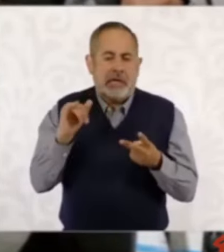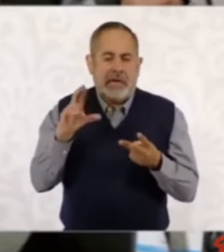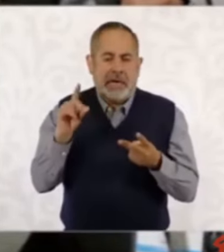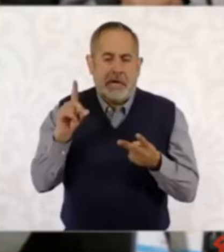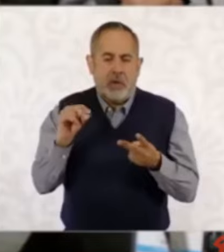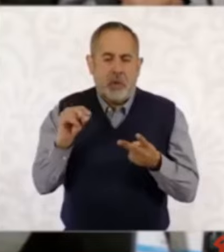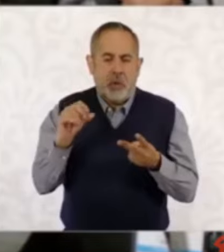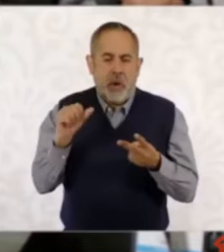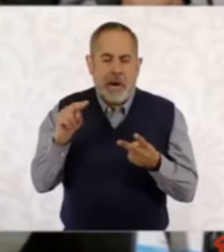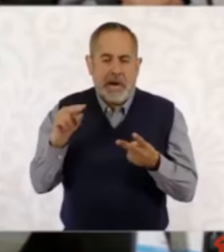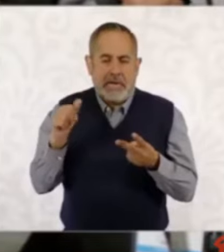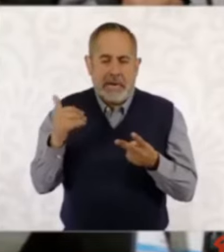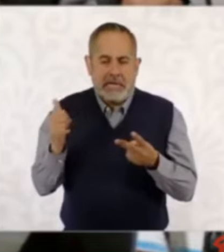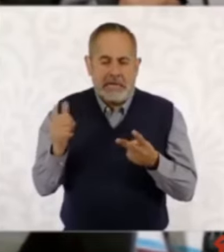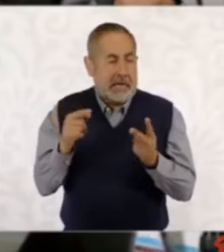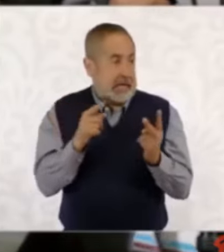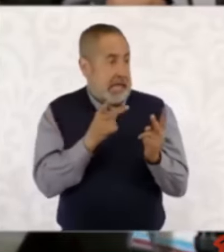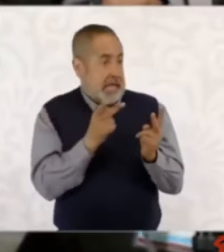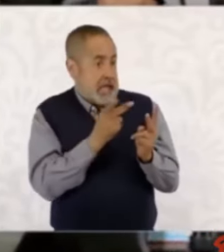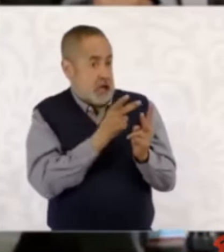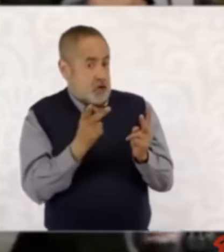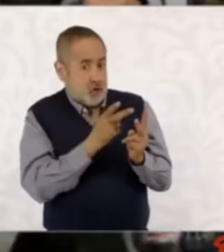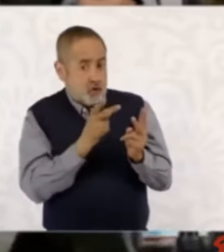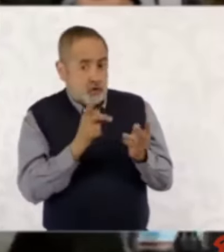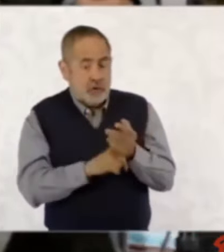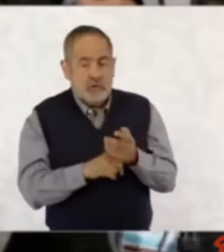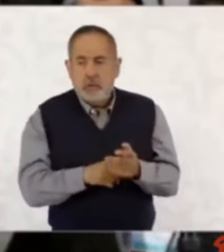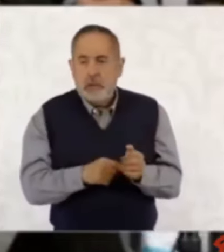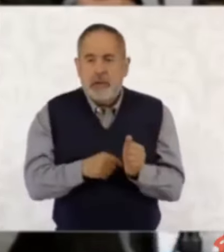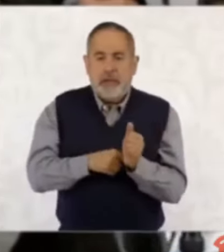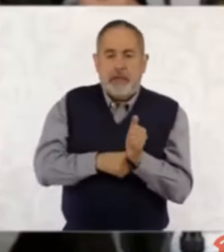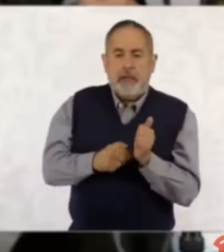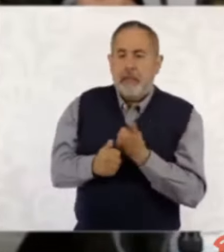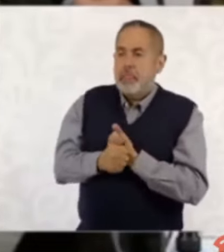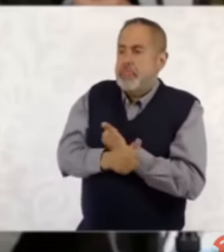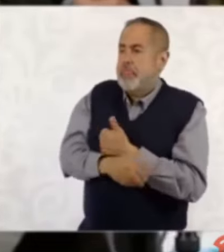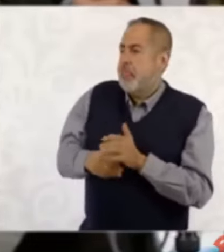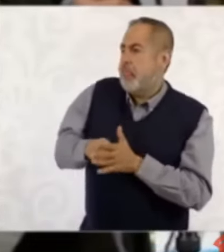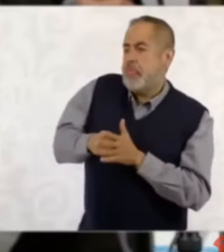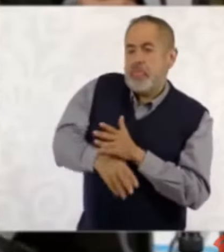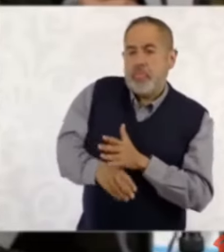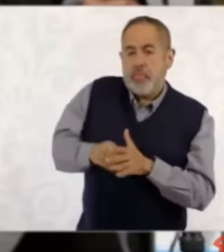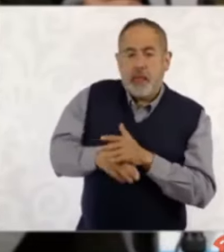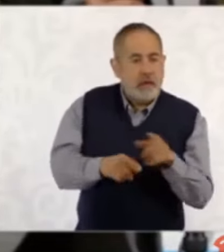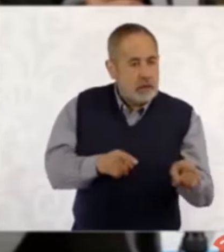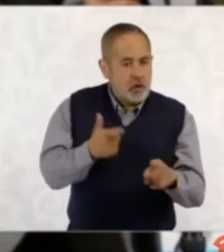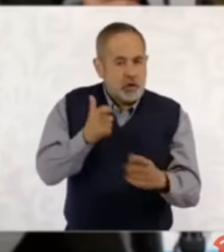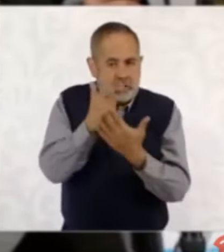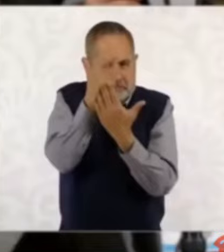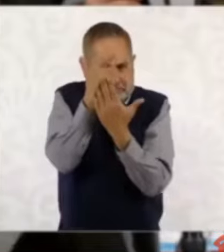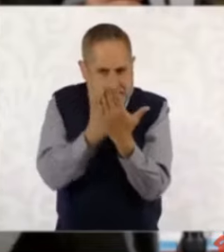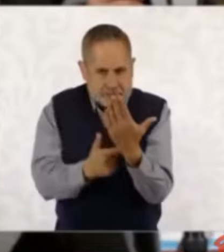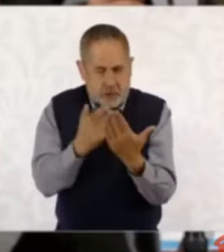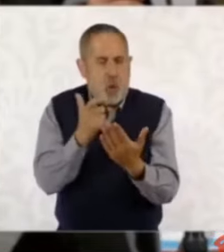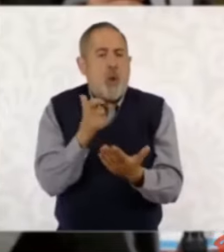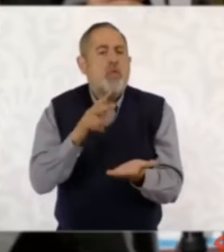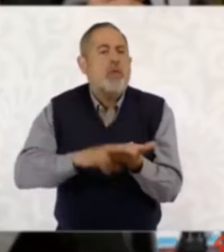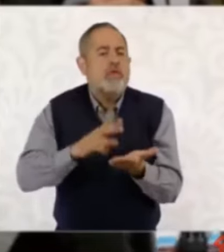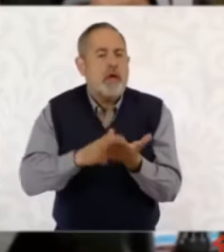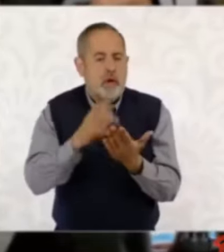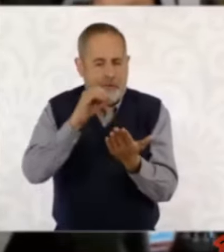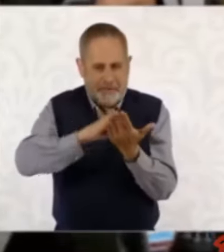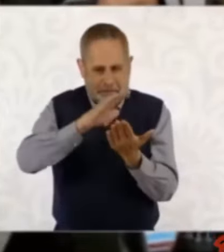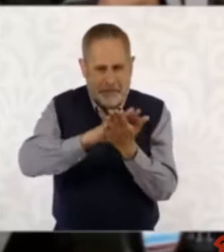esquema donde ellos adrede ocultan información fundamental en su declaración patrimonial, en los cuales